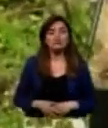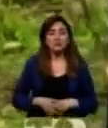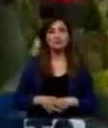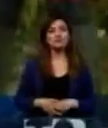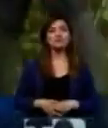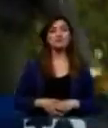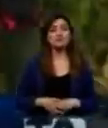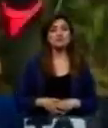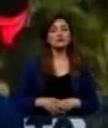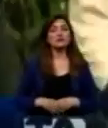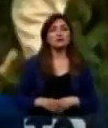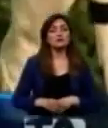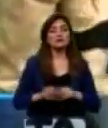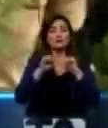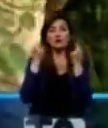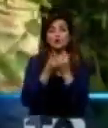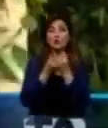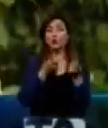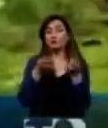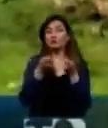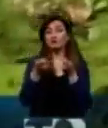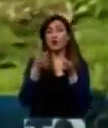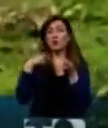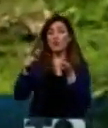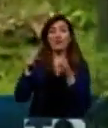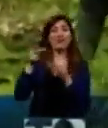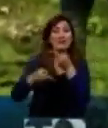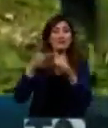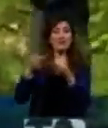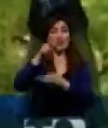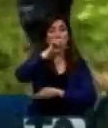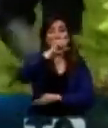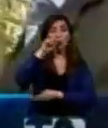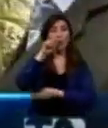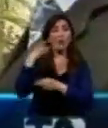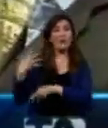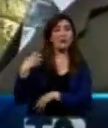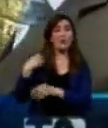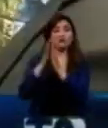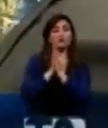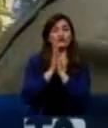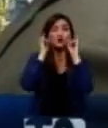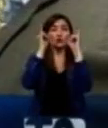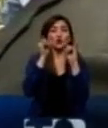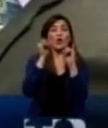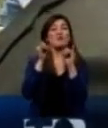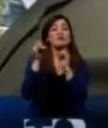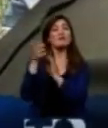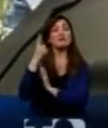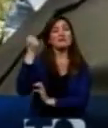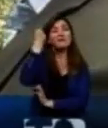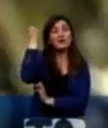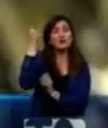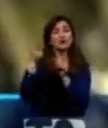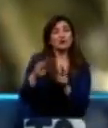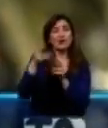eso ocurra, generalmente los grupos al margen de la ley también piden garantías, sostiene este instructor de derecho humanitario que